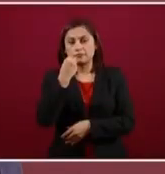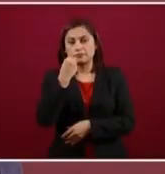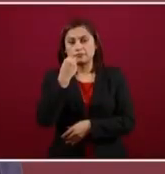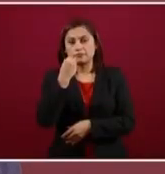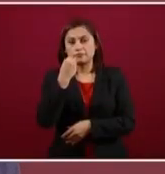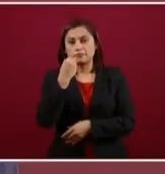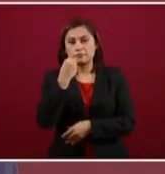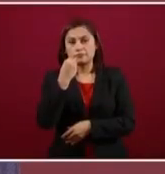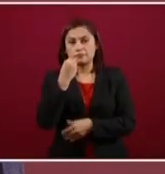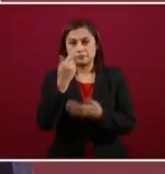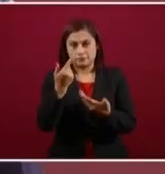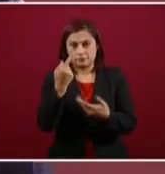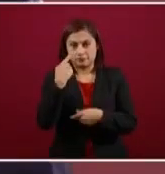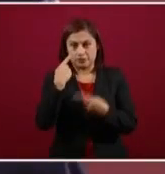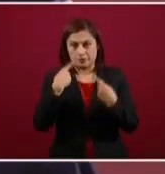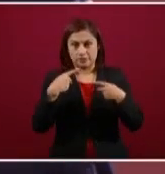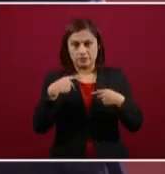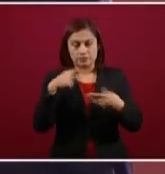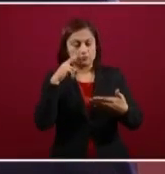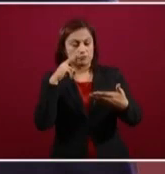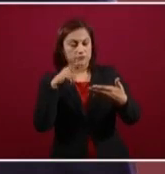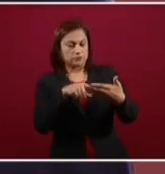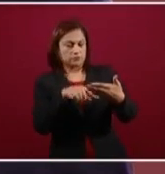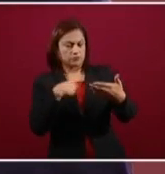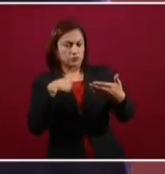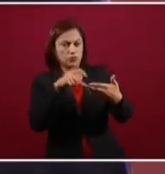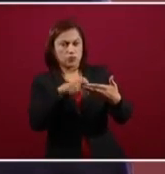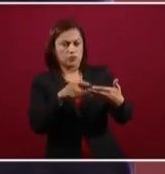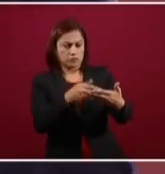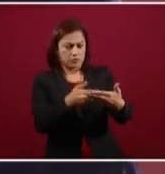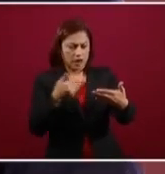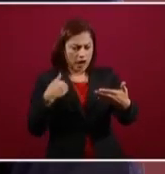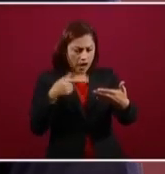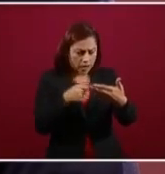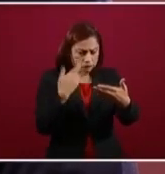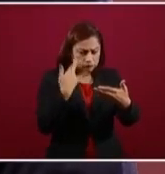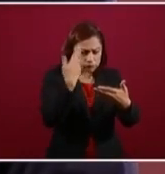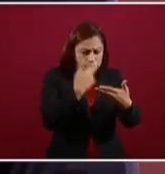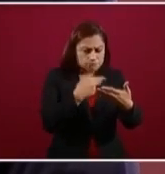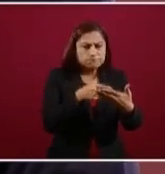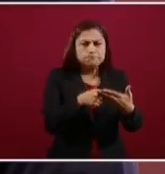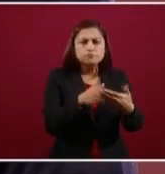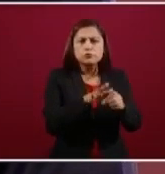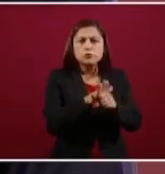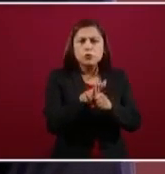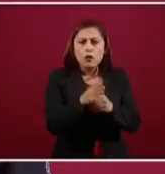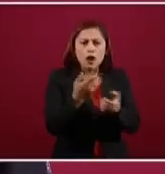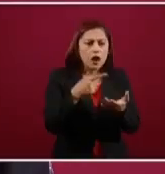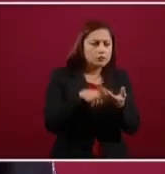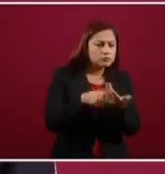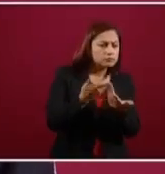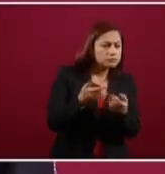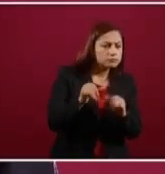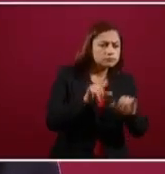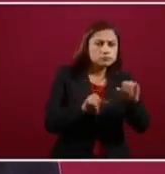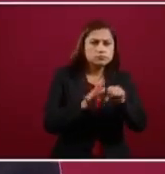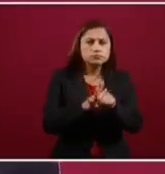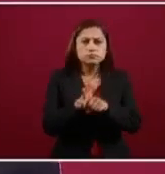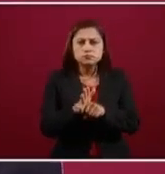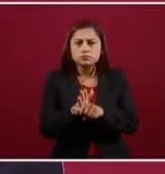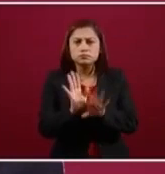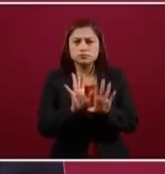que no revisan la calidad de lo que van a comprar, les pagan así a la